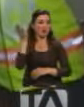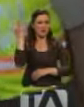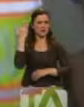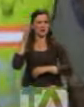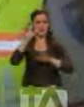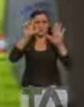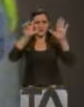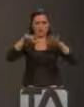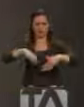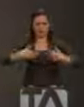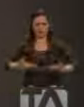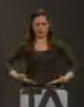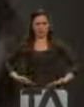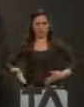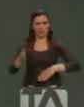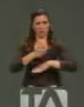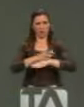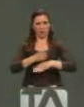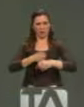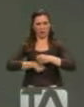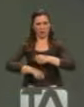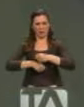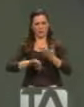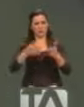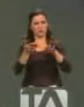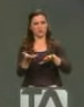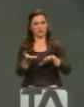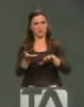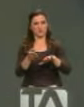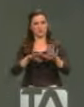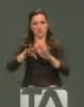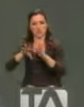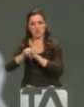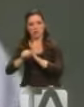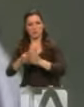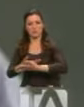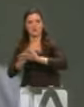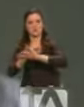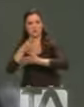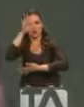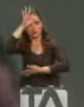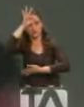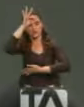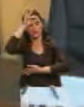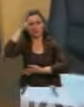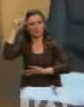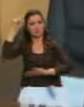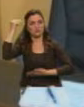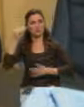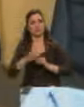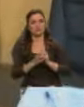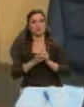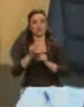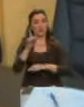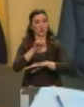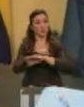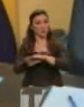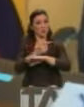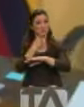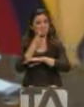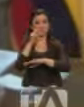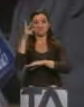embarazo, pero que lo perdió horas antes y que por eso habría plagiado al recién nacido en el hospital de Riobamba, versión que fue